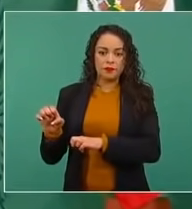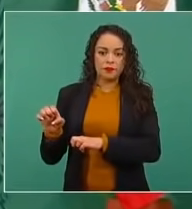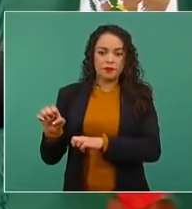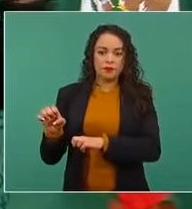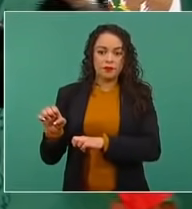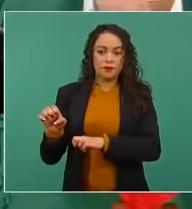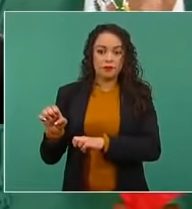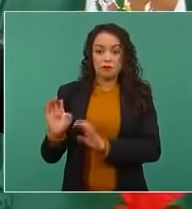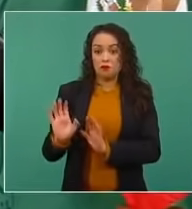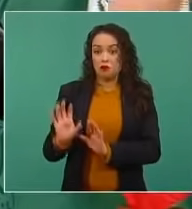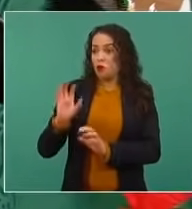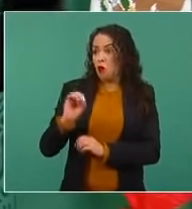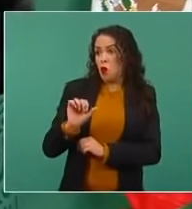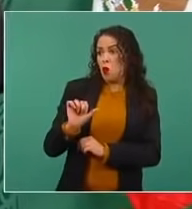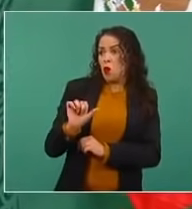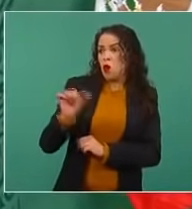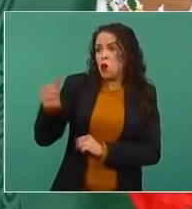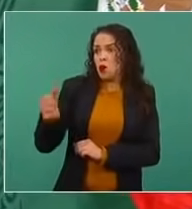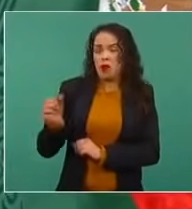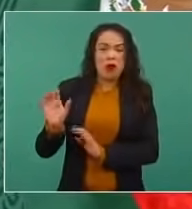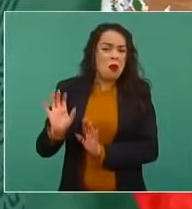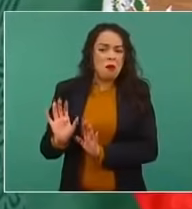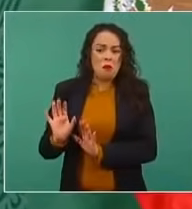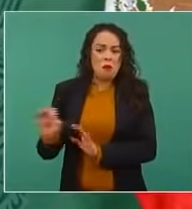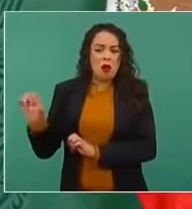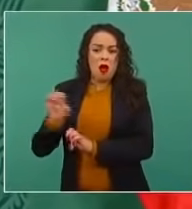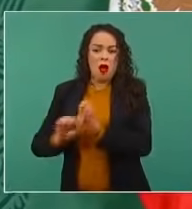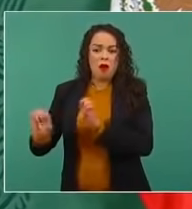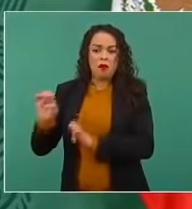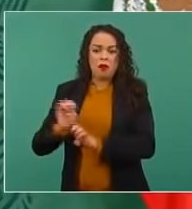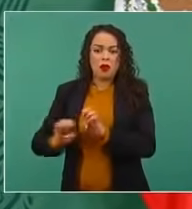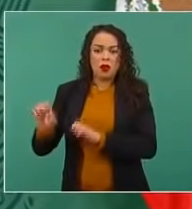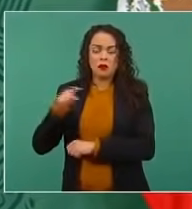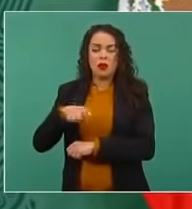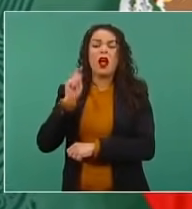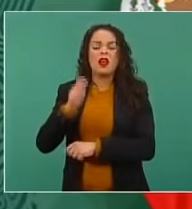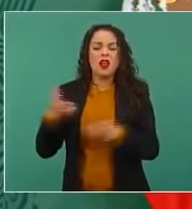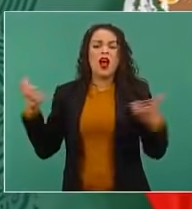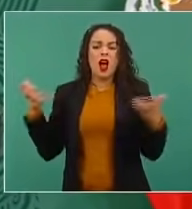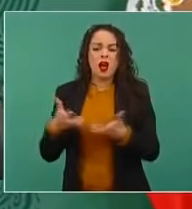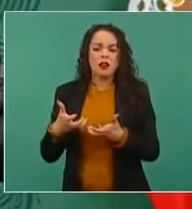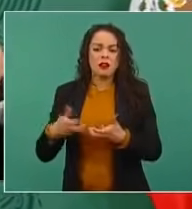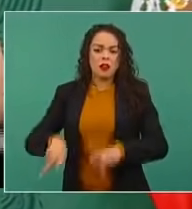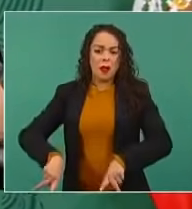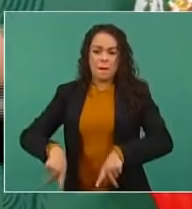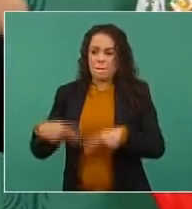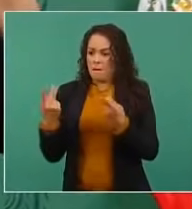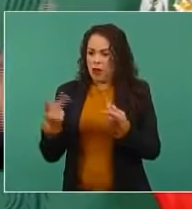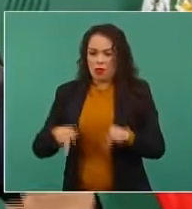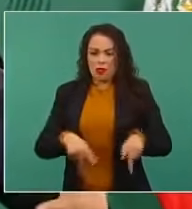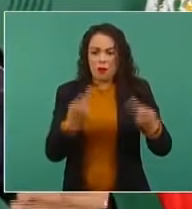O otras empresas que están vendiendo sin haber invertido nada.